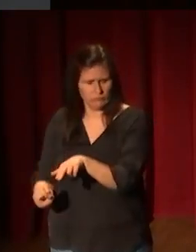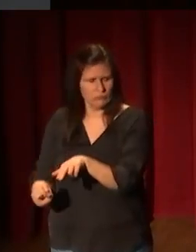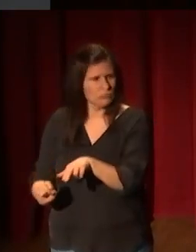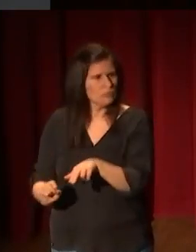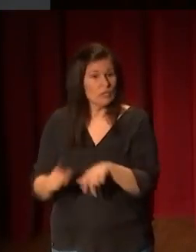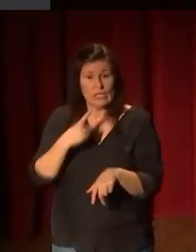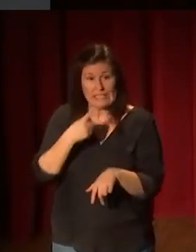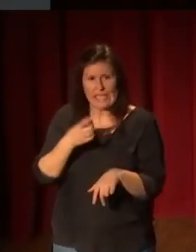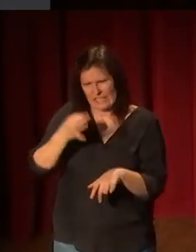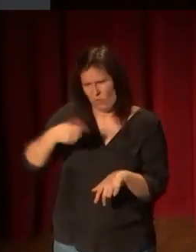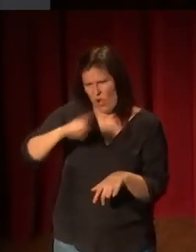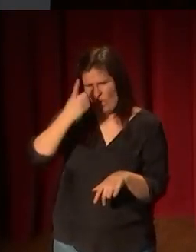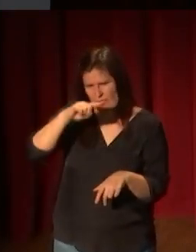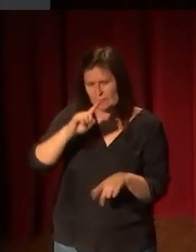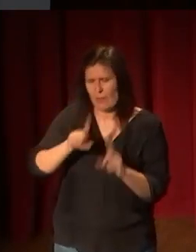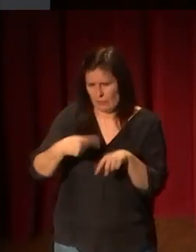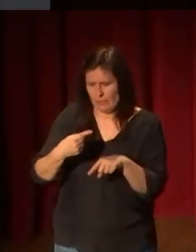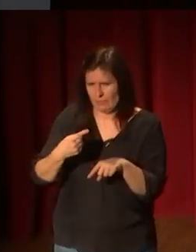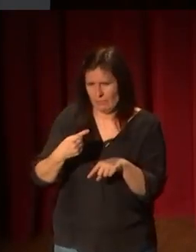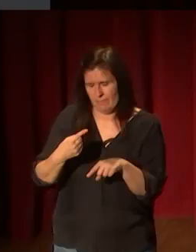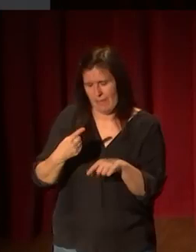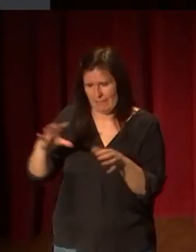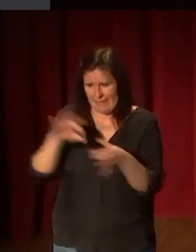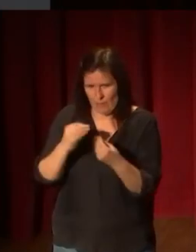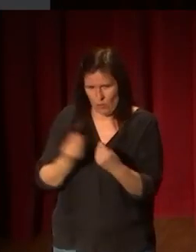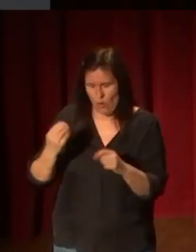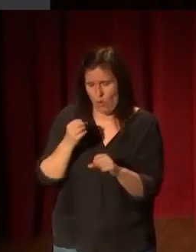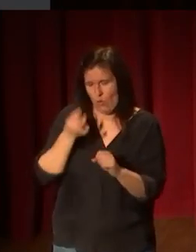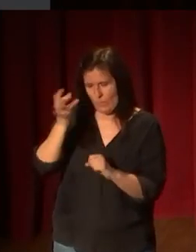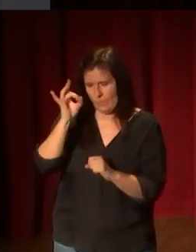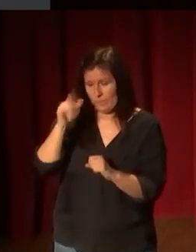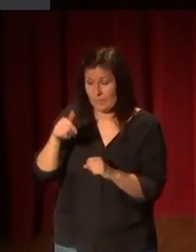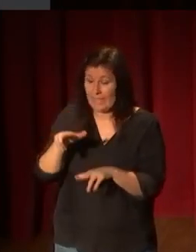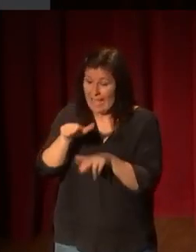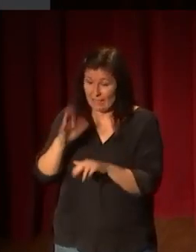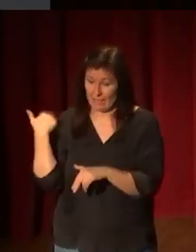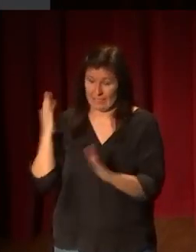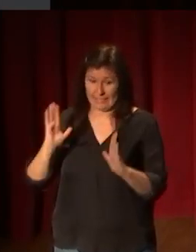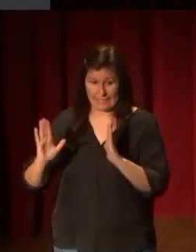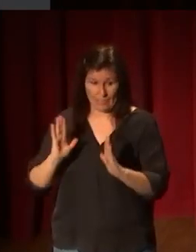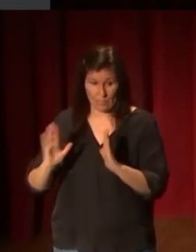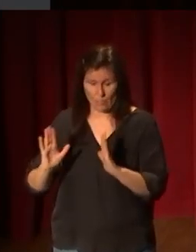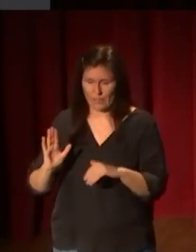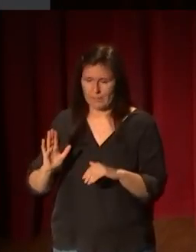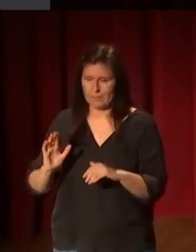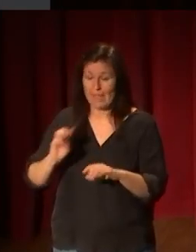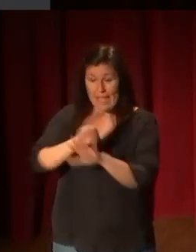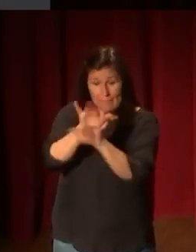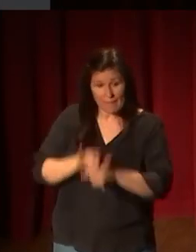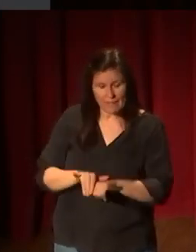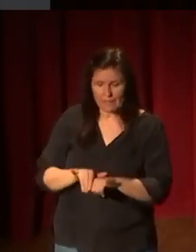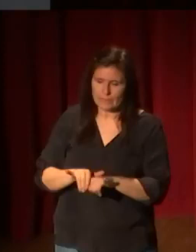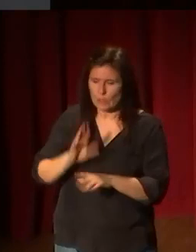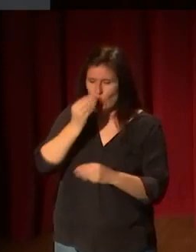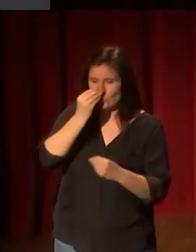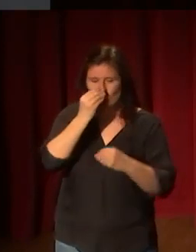seguramente todos ustedes lo saben pero luego nos va a venir bien que la caza en tiempo de paz sustituía